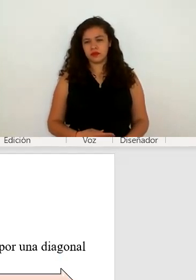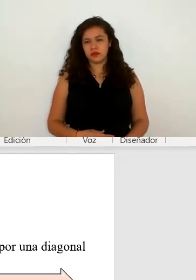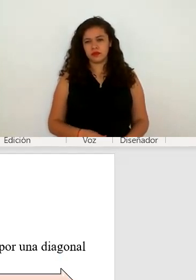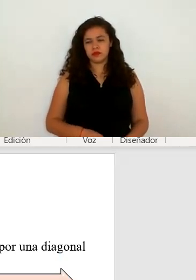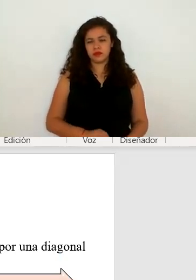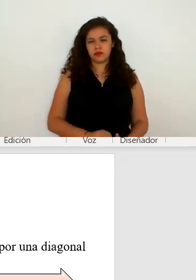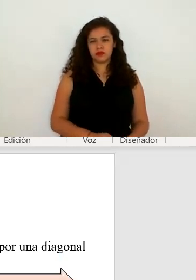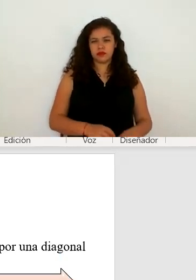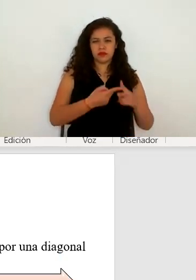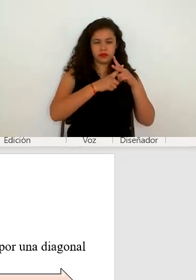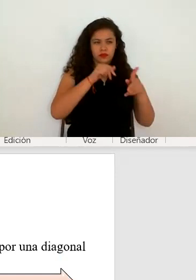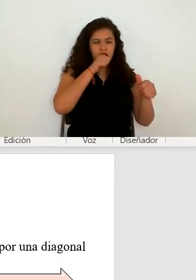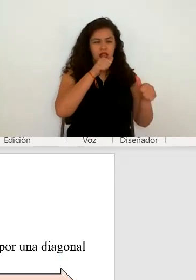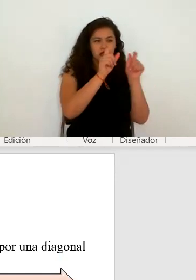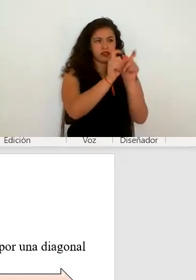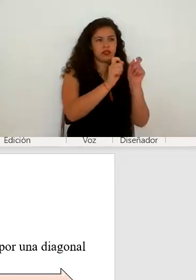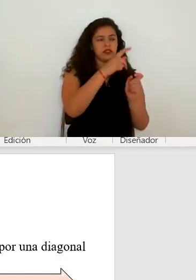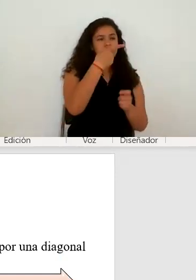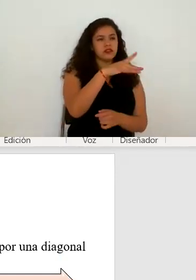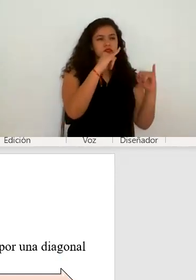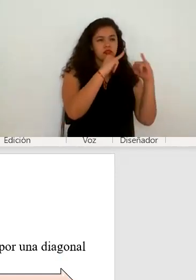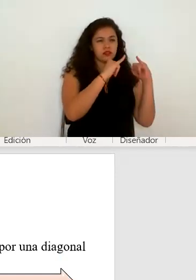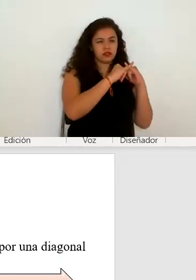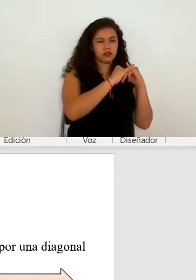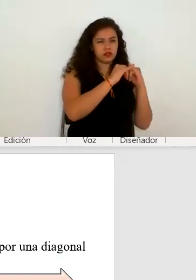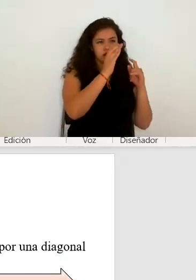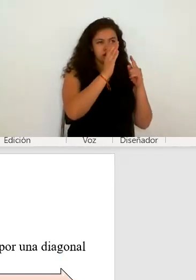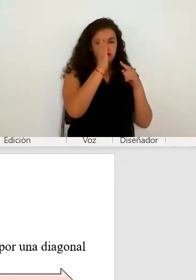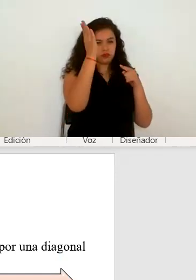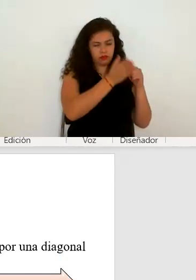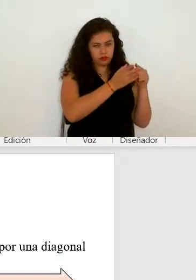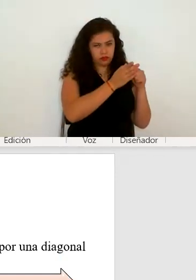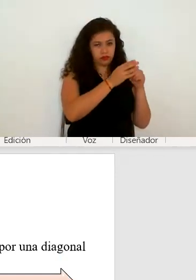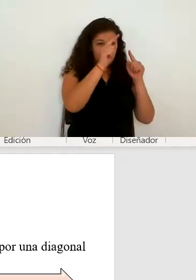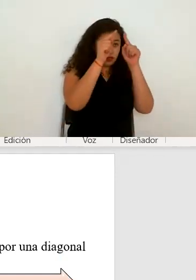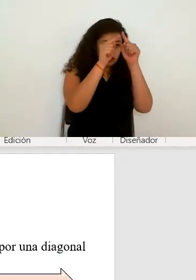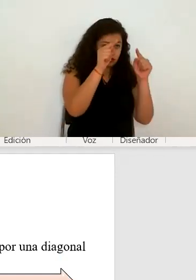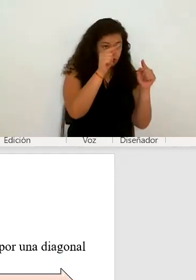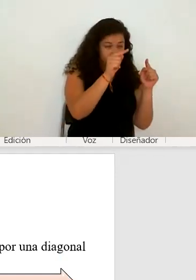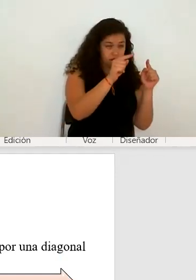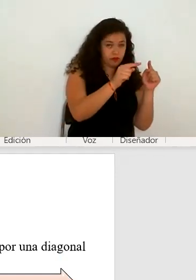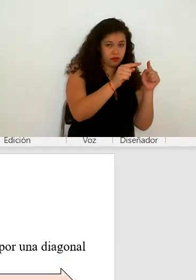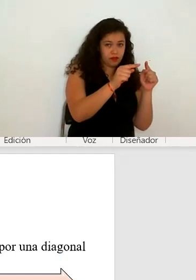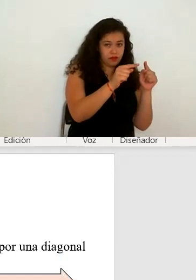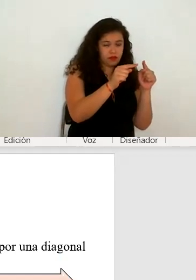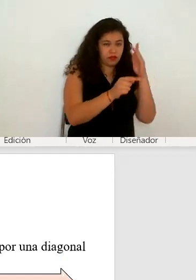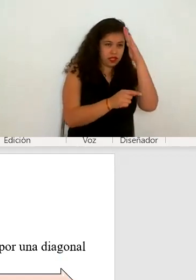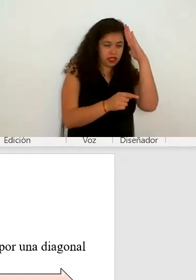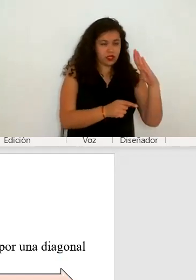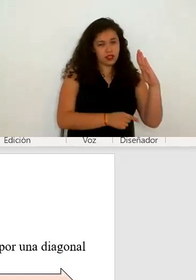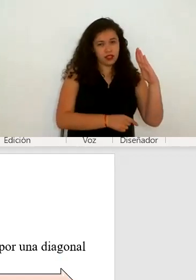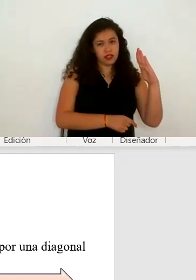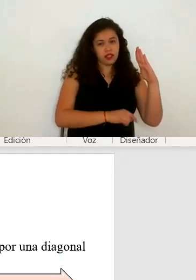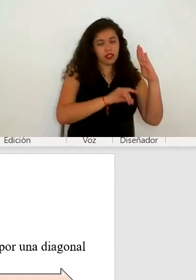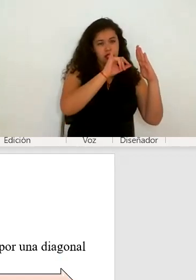dice, comenzará con las iniciales de la institución, seguido de una diagonal y las siglas de